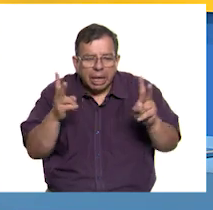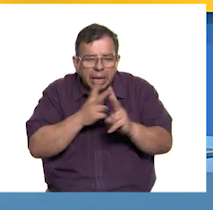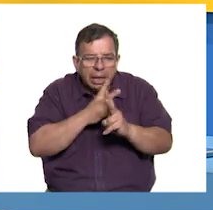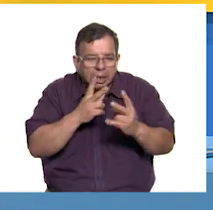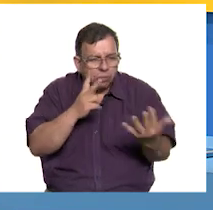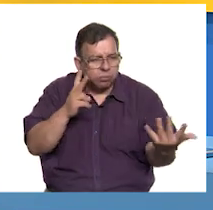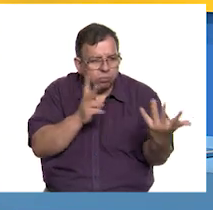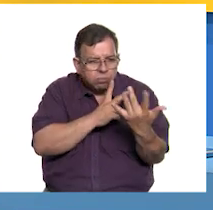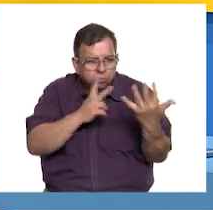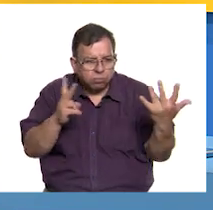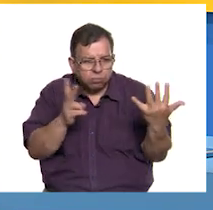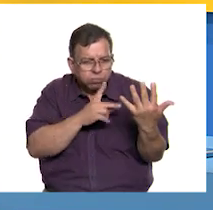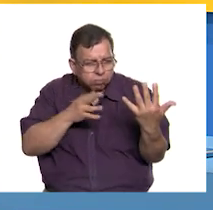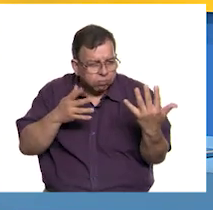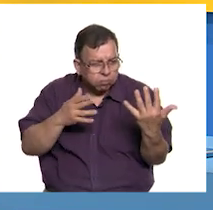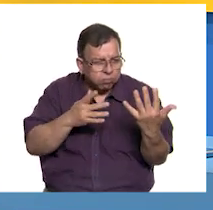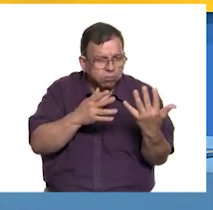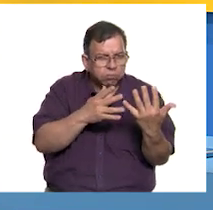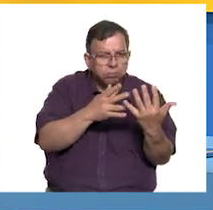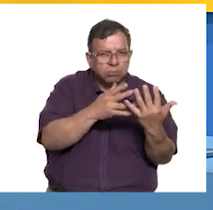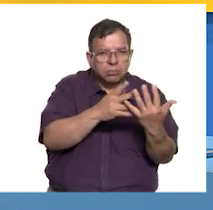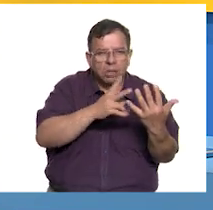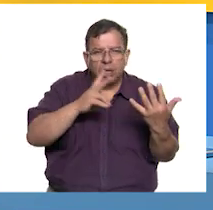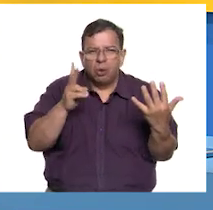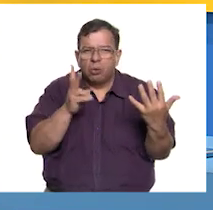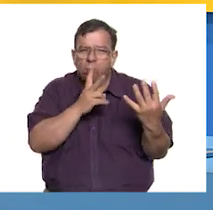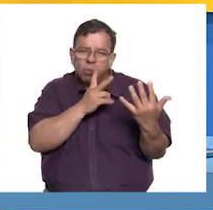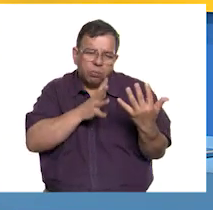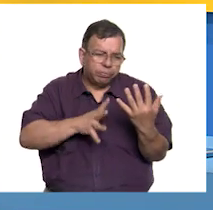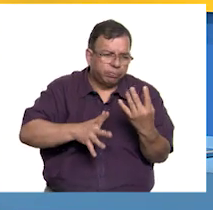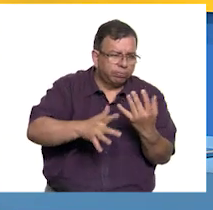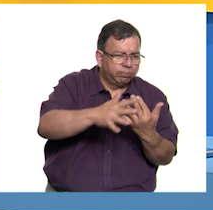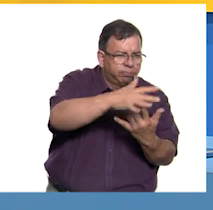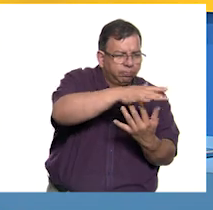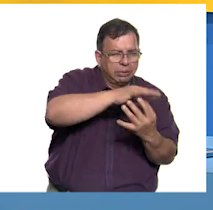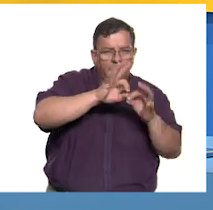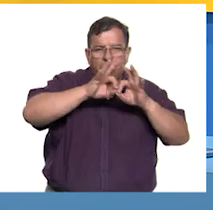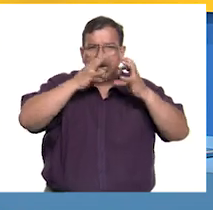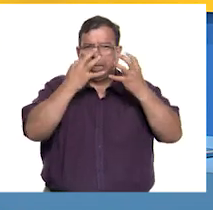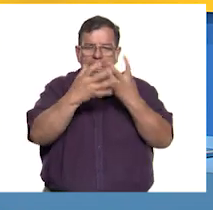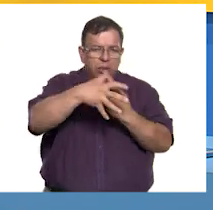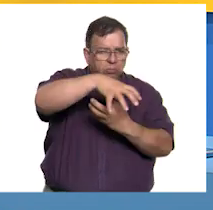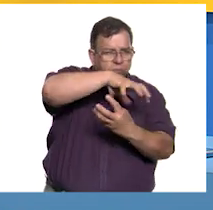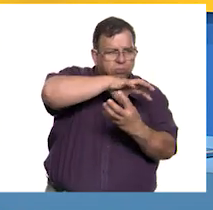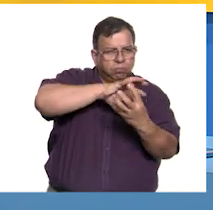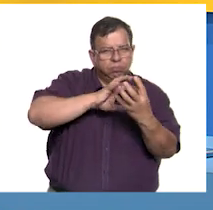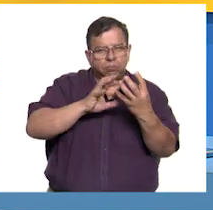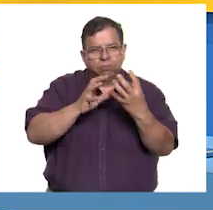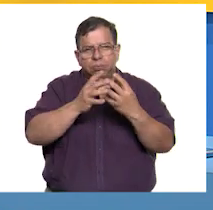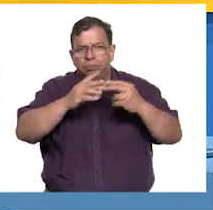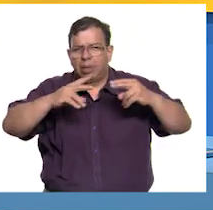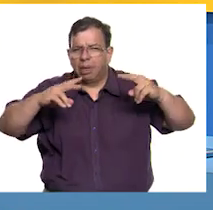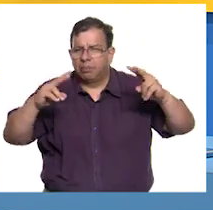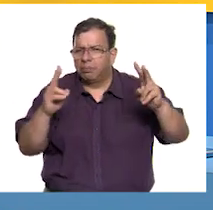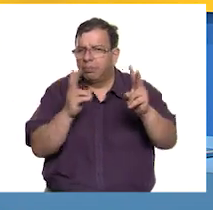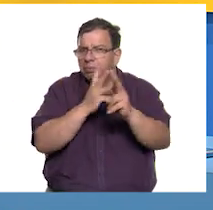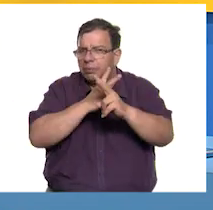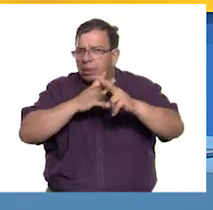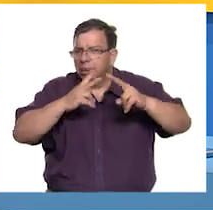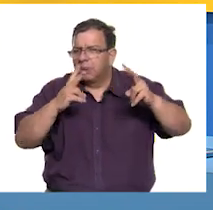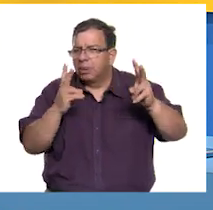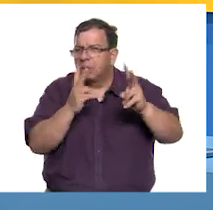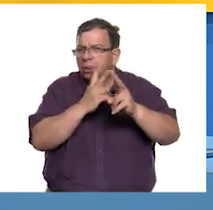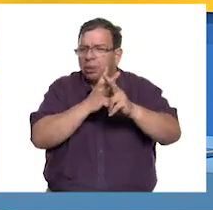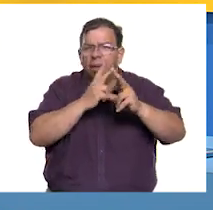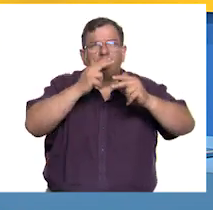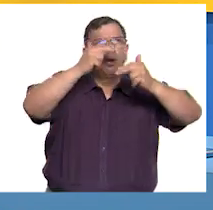determina el movimiento de las grandes masas de aire sobre la superficie terrestre, la acción de los vientos, la formación